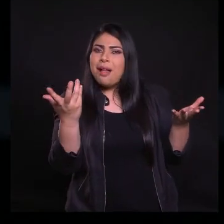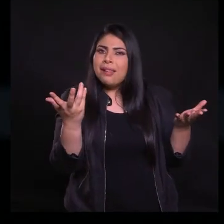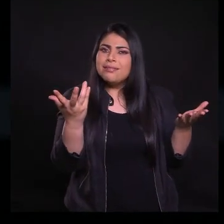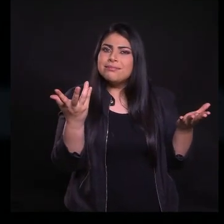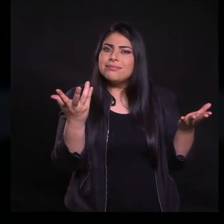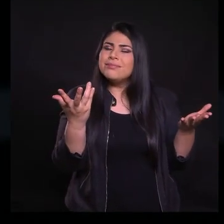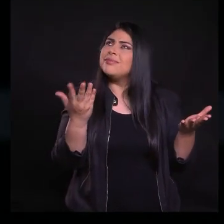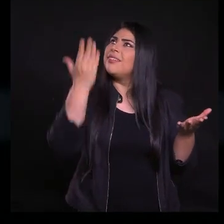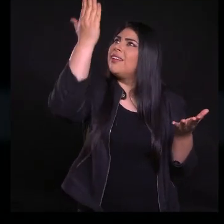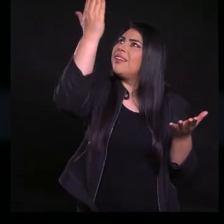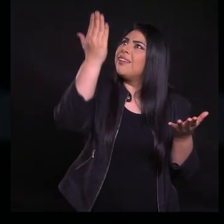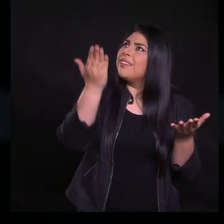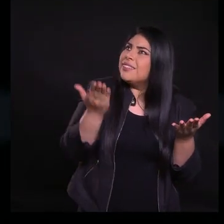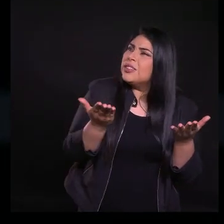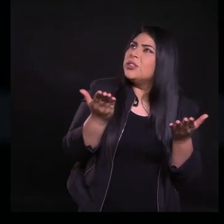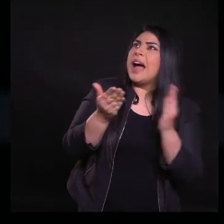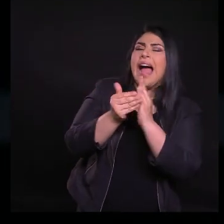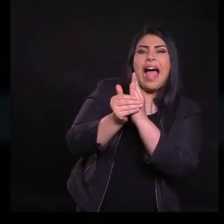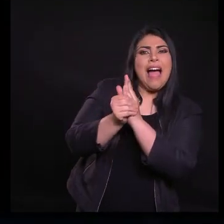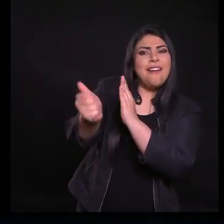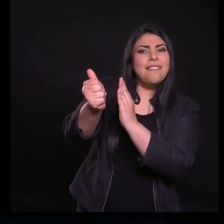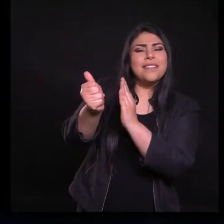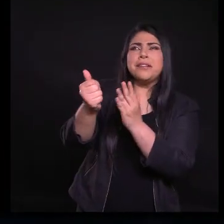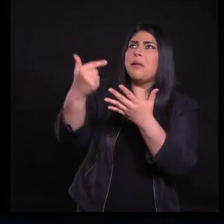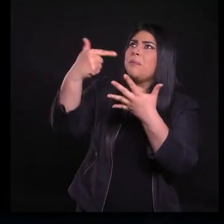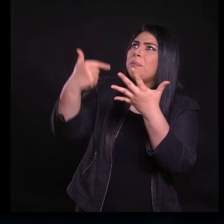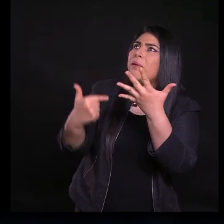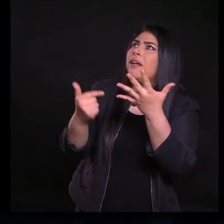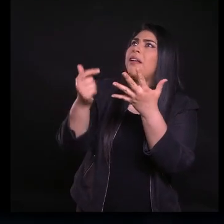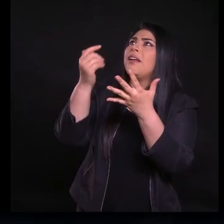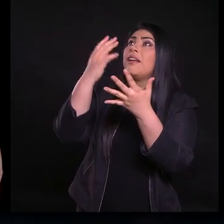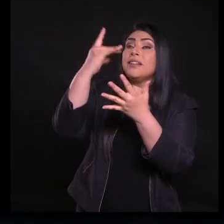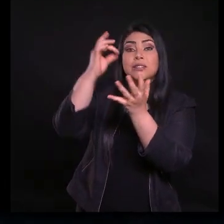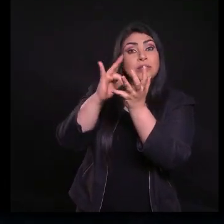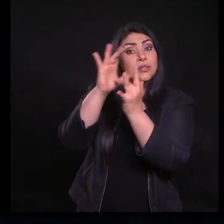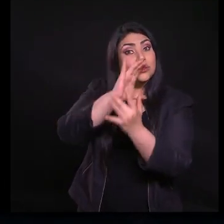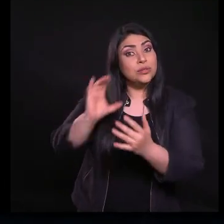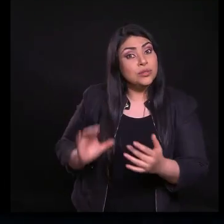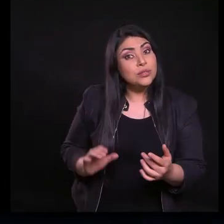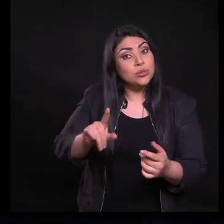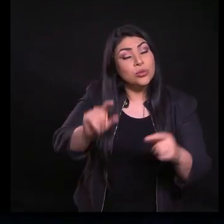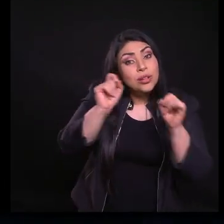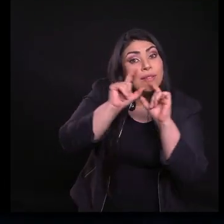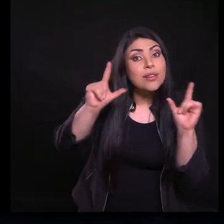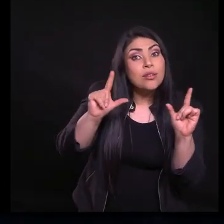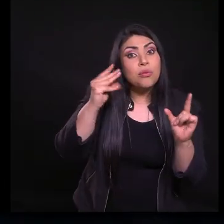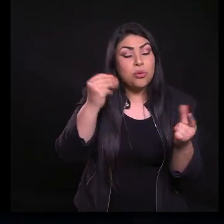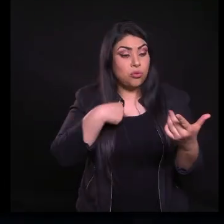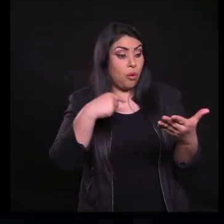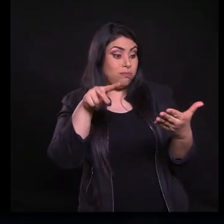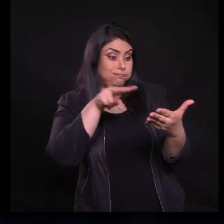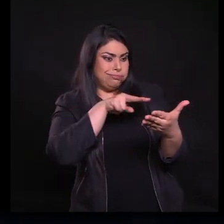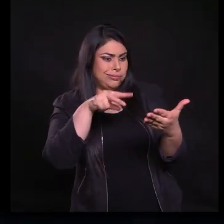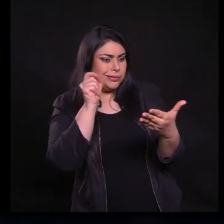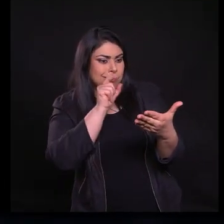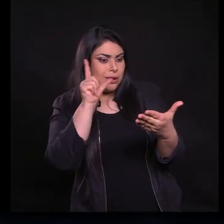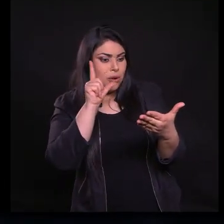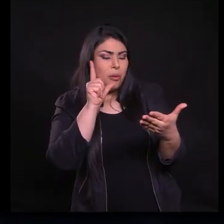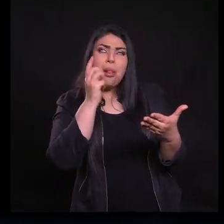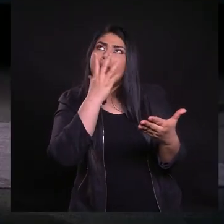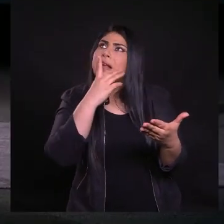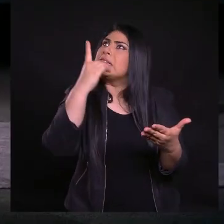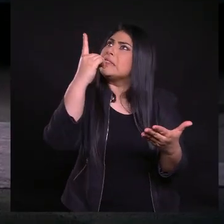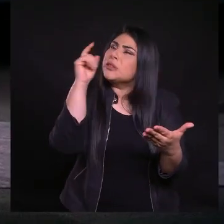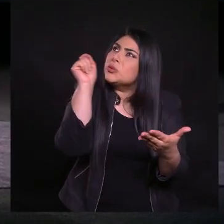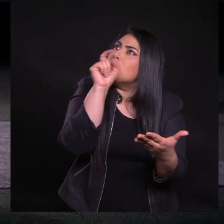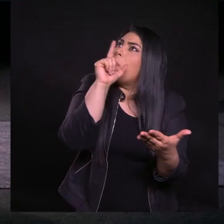tan especiales de nuestro señor jesucristo pero te vas a sorprender jugando yo lo leía me sorprendía muchísimo decías señor